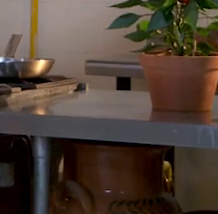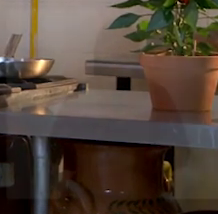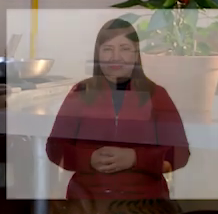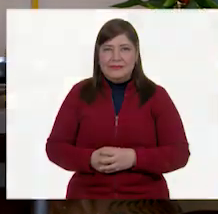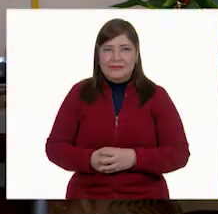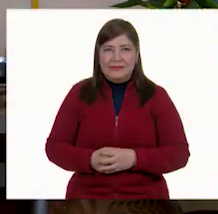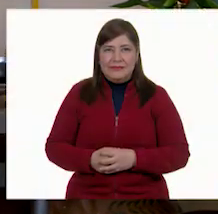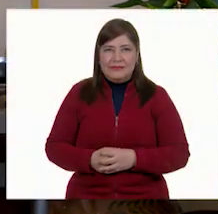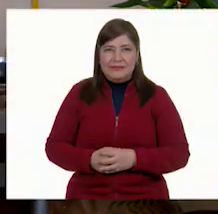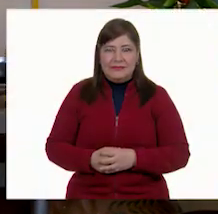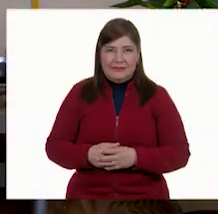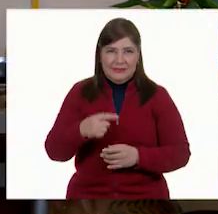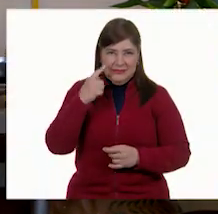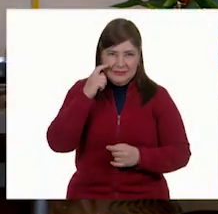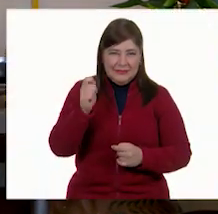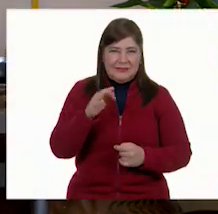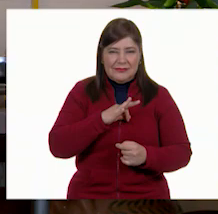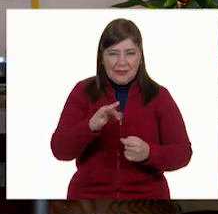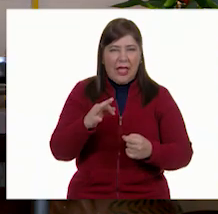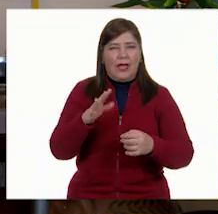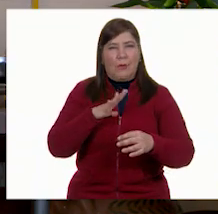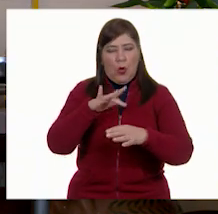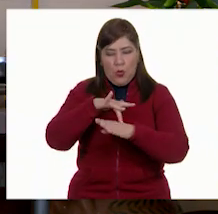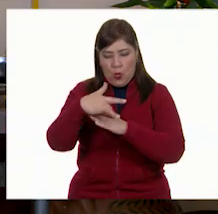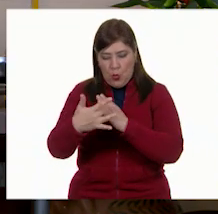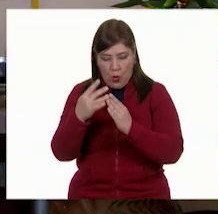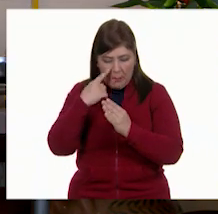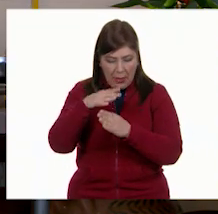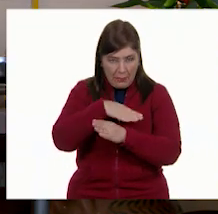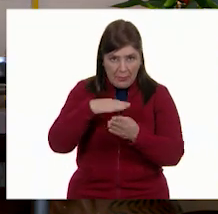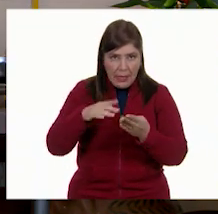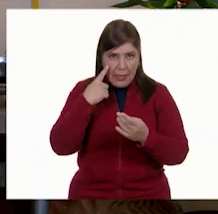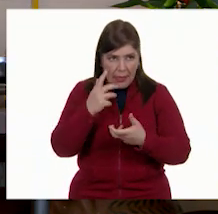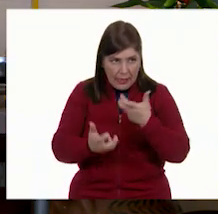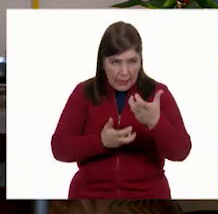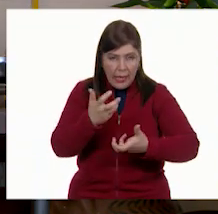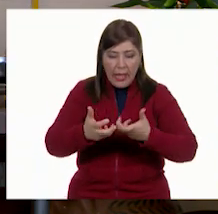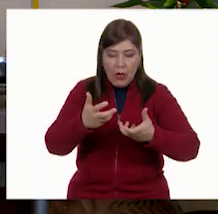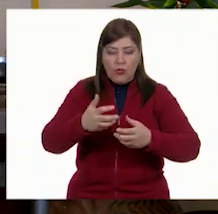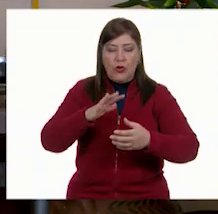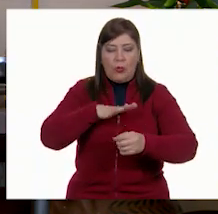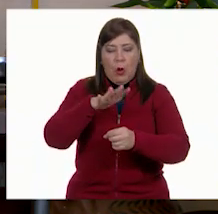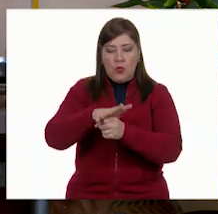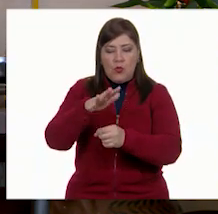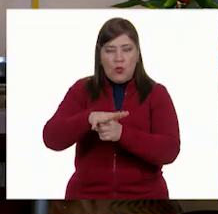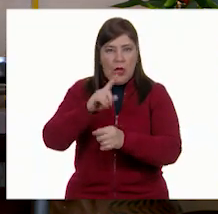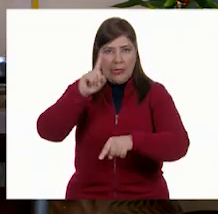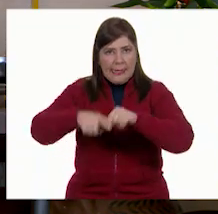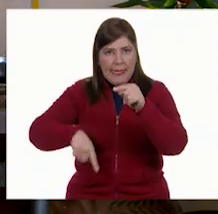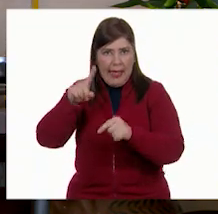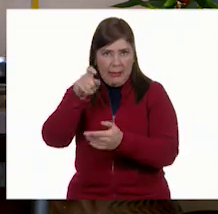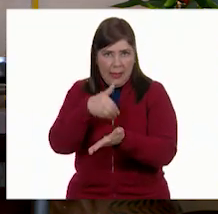Ya están cocidos los nopales. Los vamos a sacar para escurrirlos.